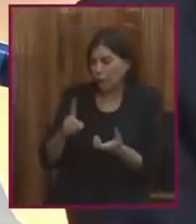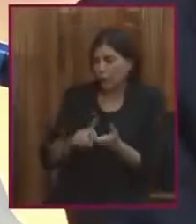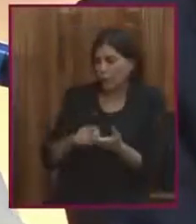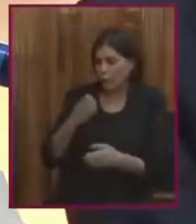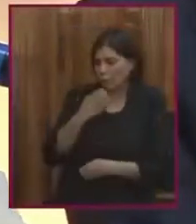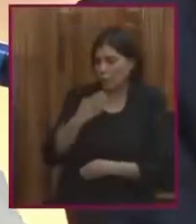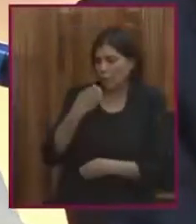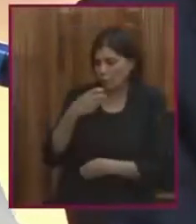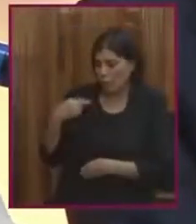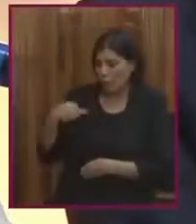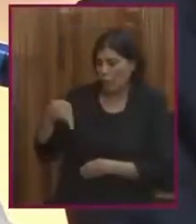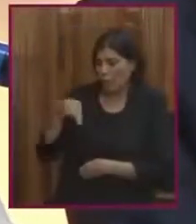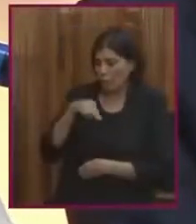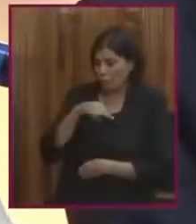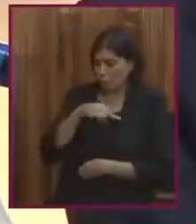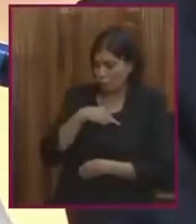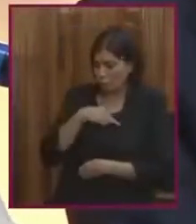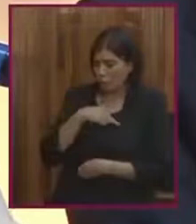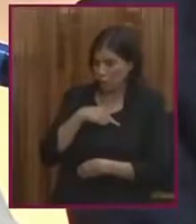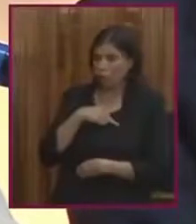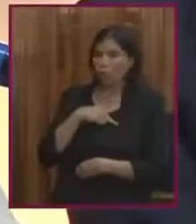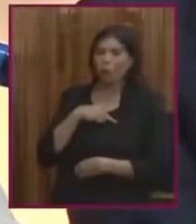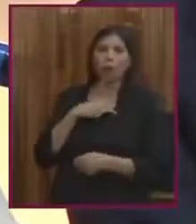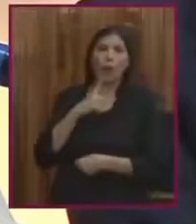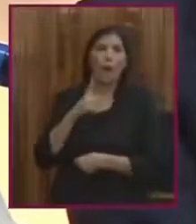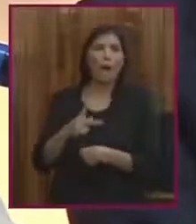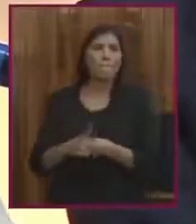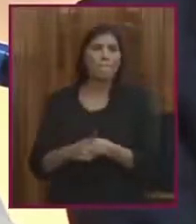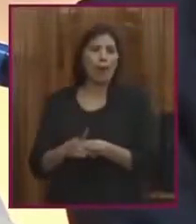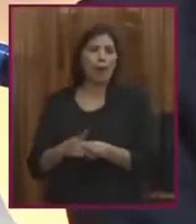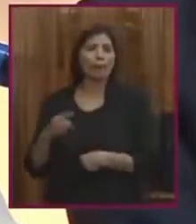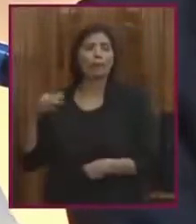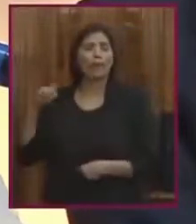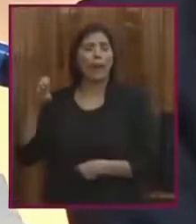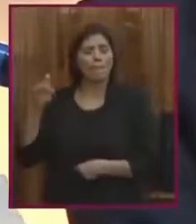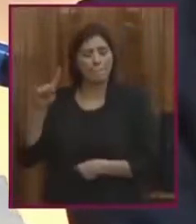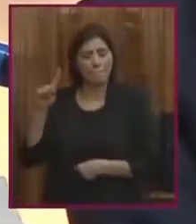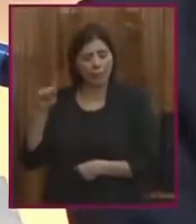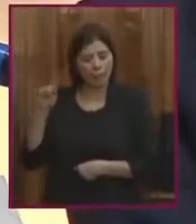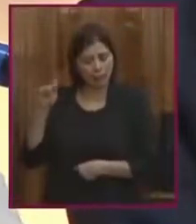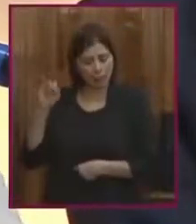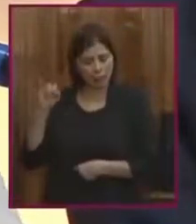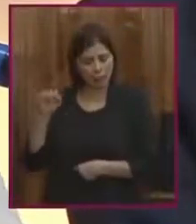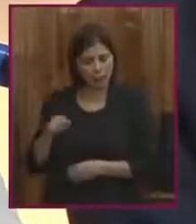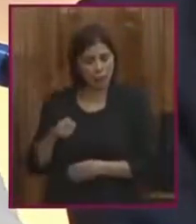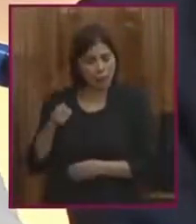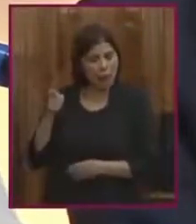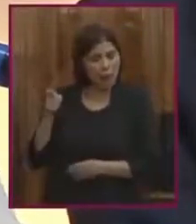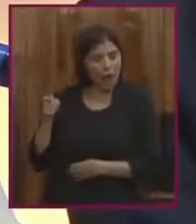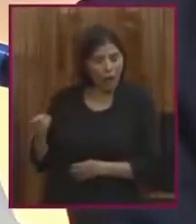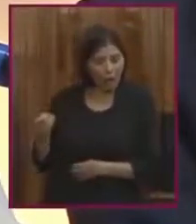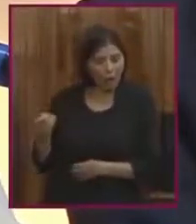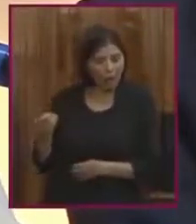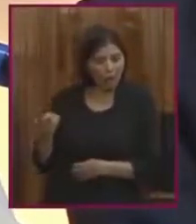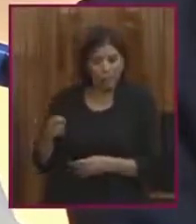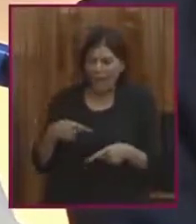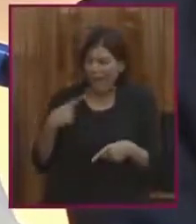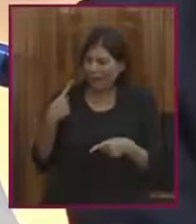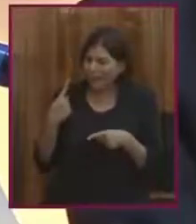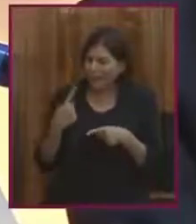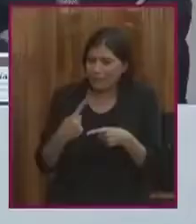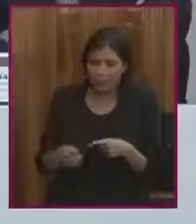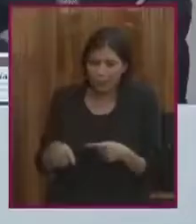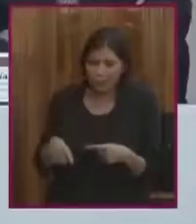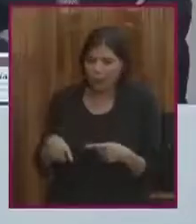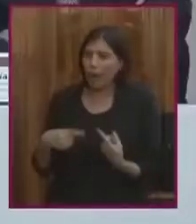un país de mestizos. Y en la mestizofilia está la anulación de esa